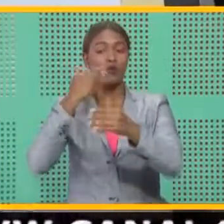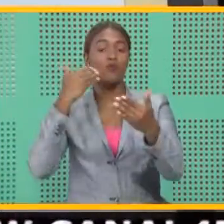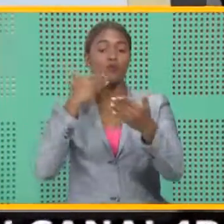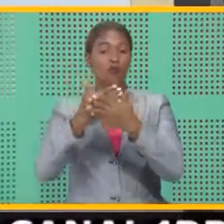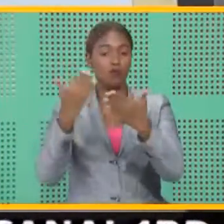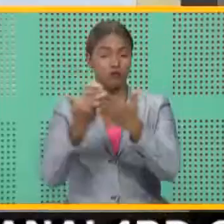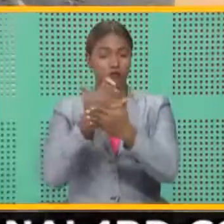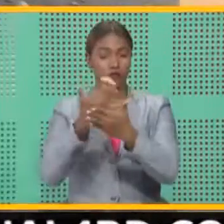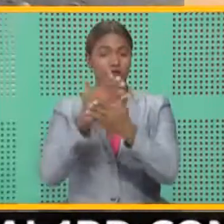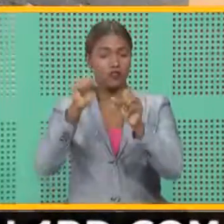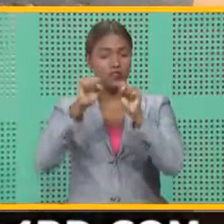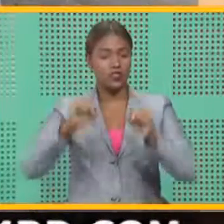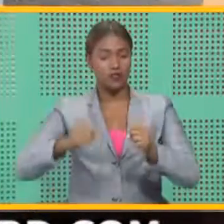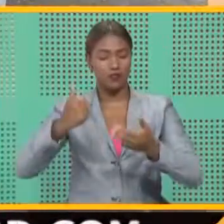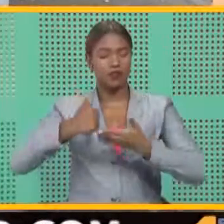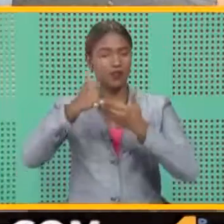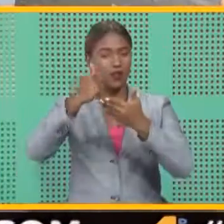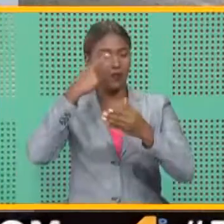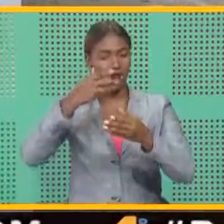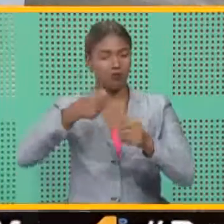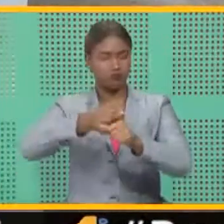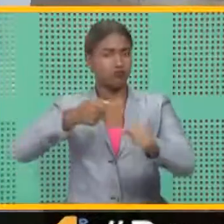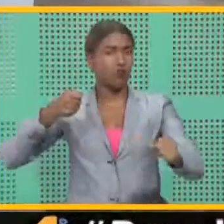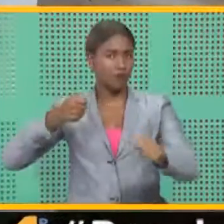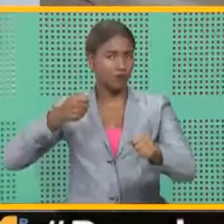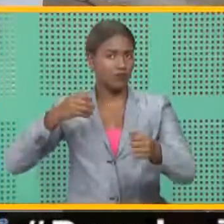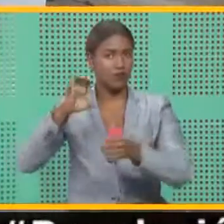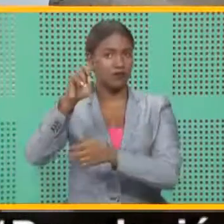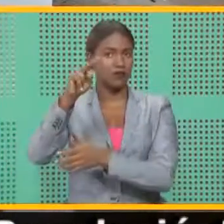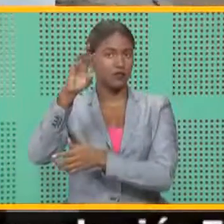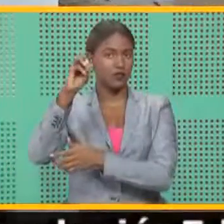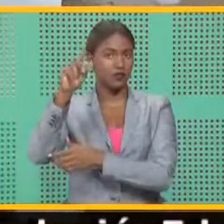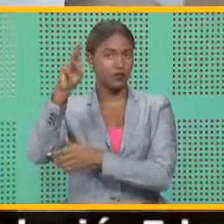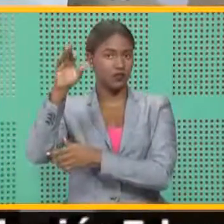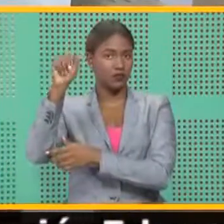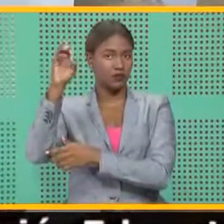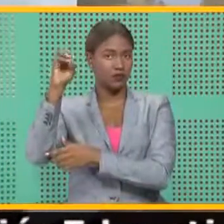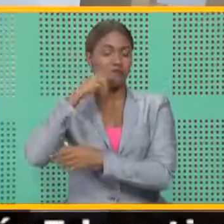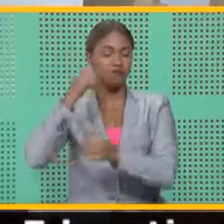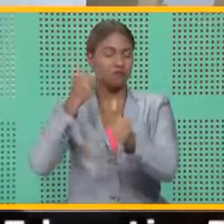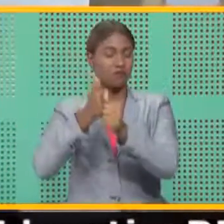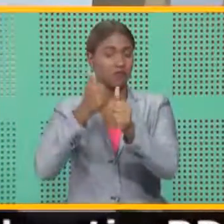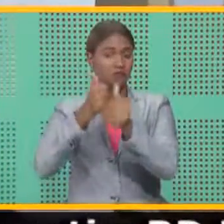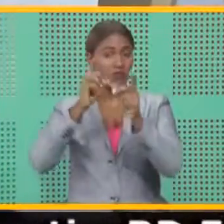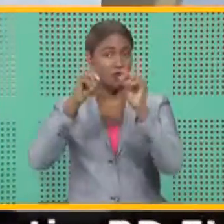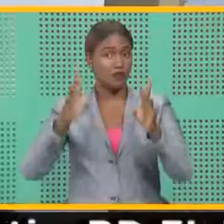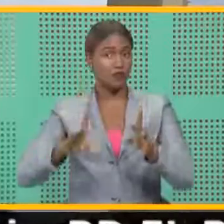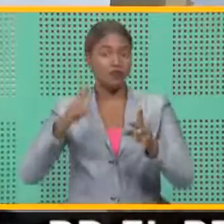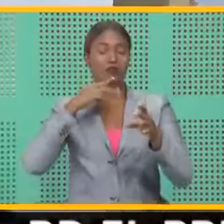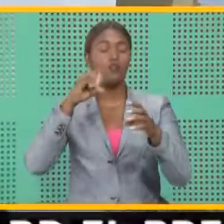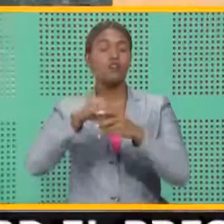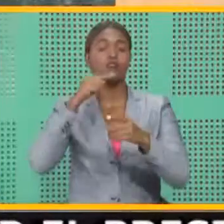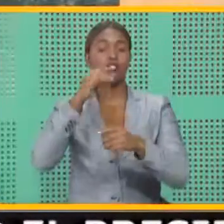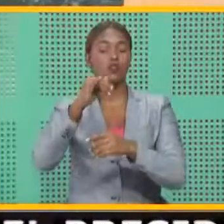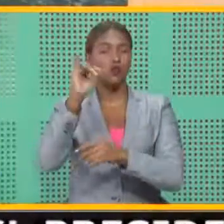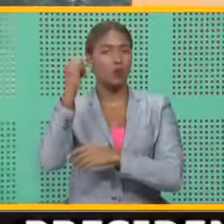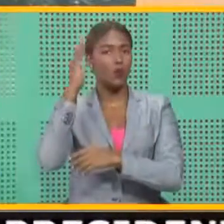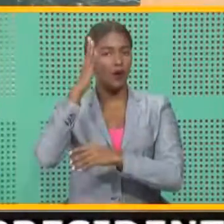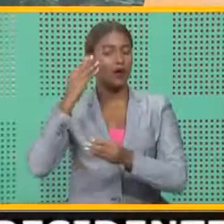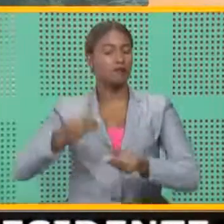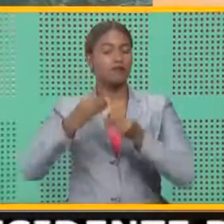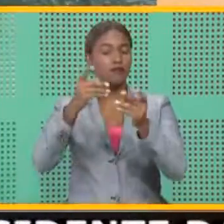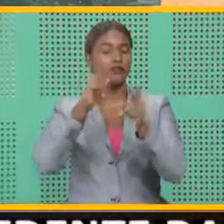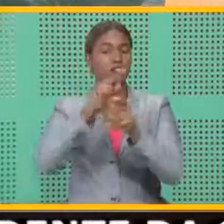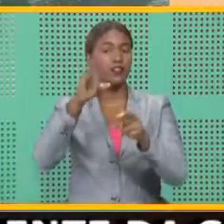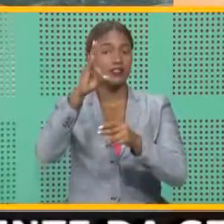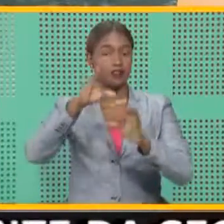regadío impulsados por electrobombas. Emilio Toribio Olivo, director del ente oficial, informó que este jueves serán formalmente entregados